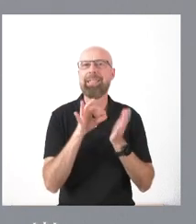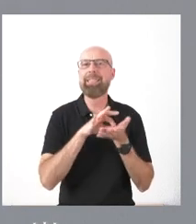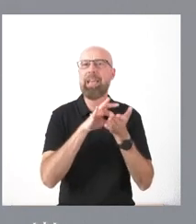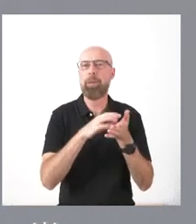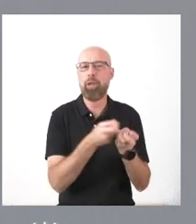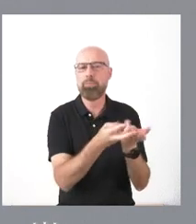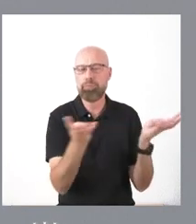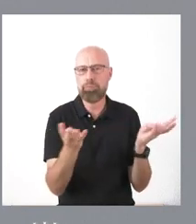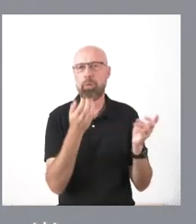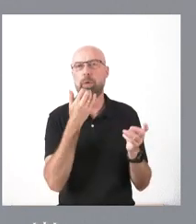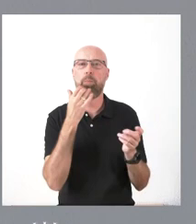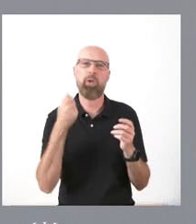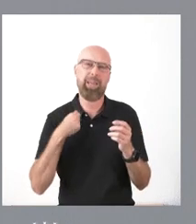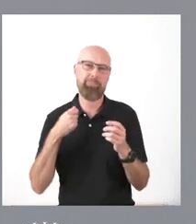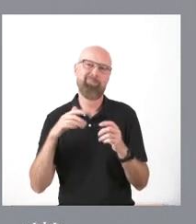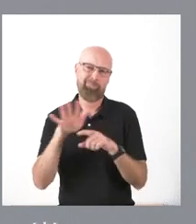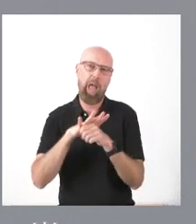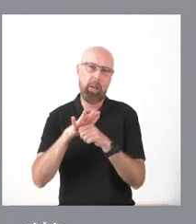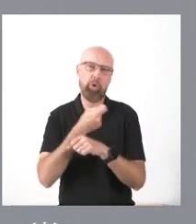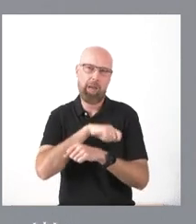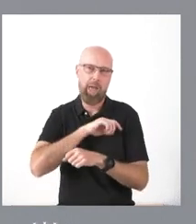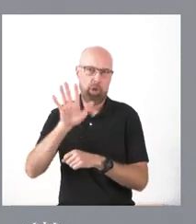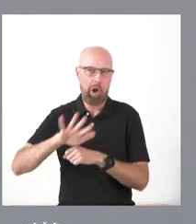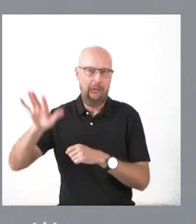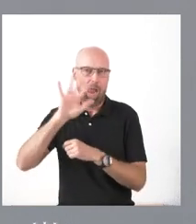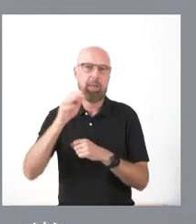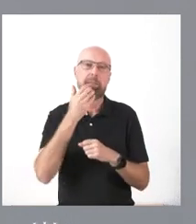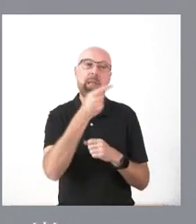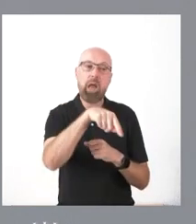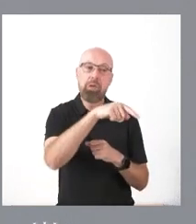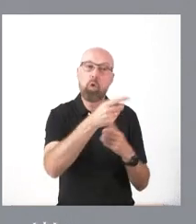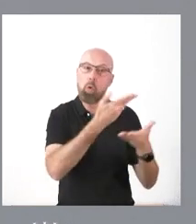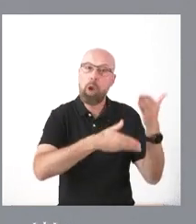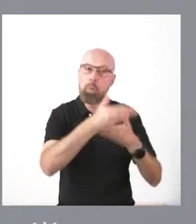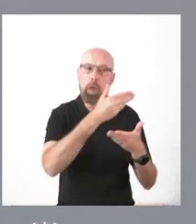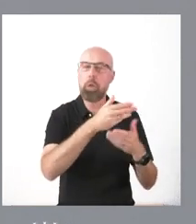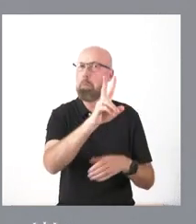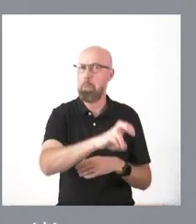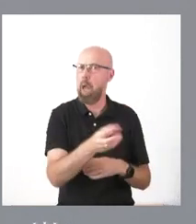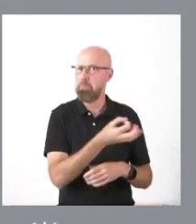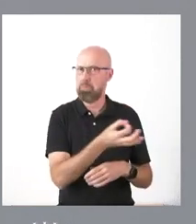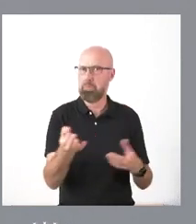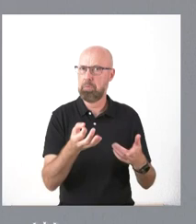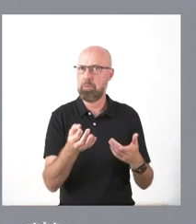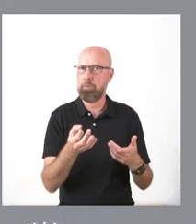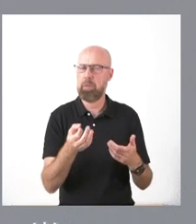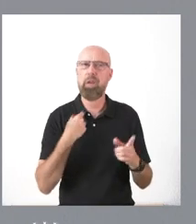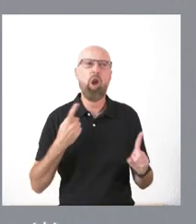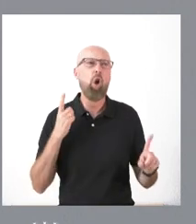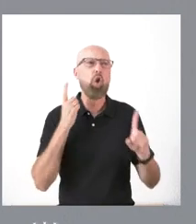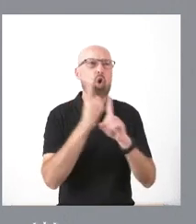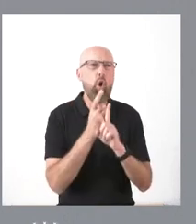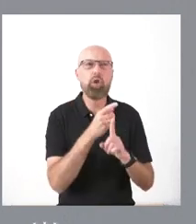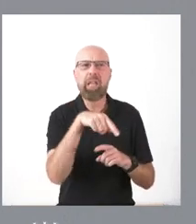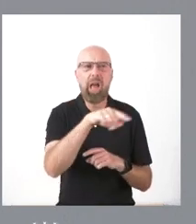colaboración que puedan prestar es bien servida esto no va en contra de modo alguno de los oftalmólogos y del